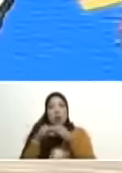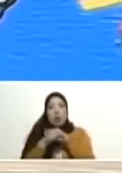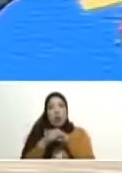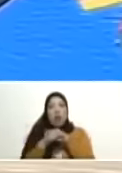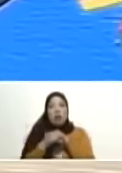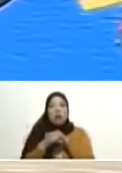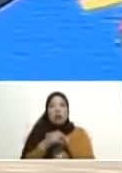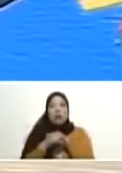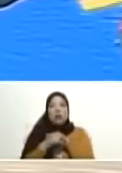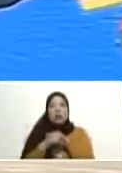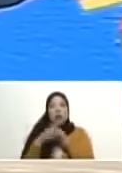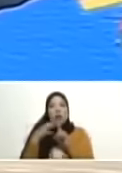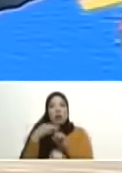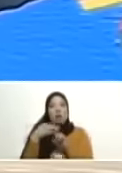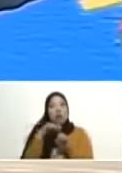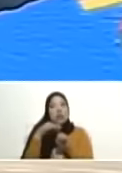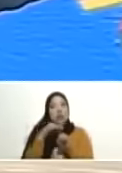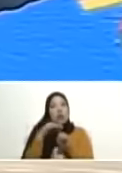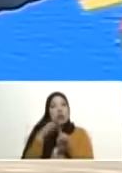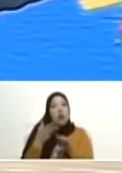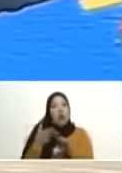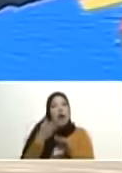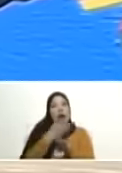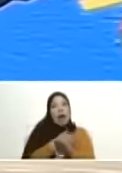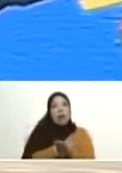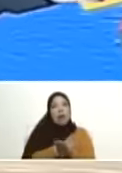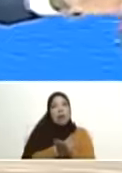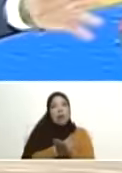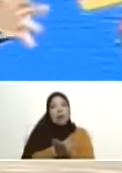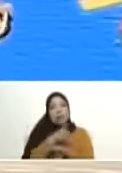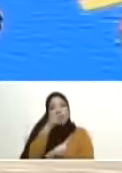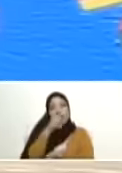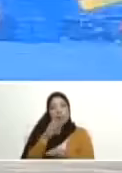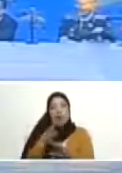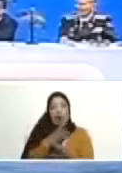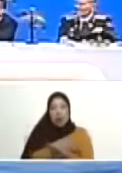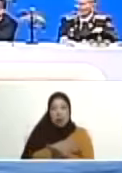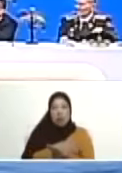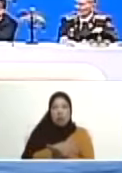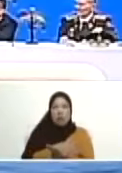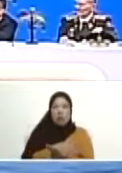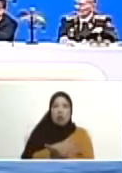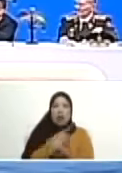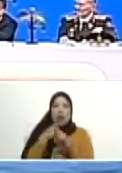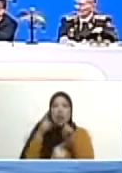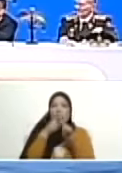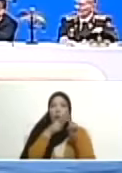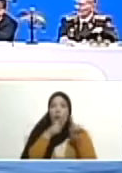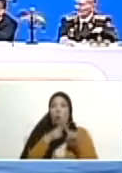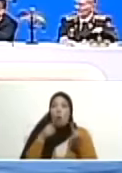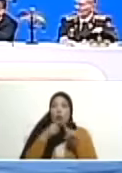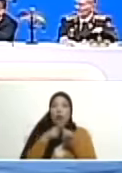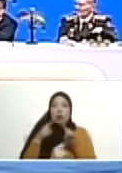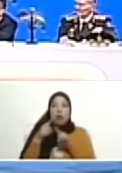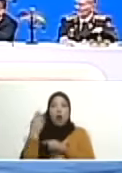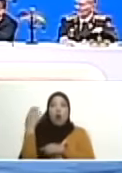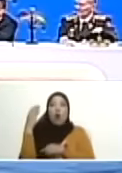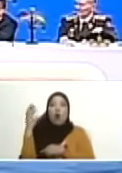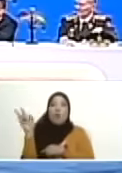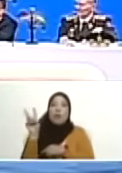Como sucedió recientemente, años anteriores, con la diferencia entre Nicaragua y